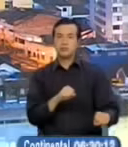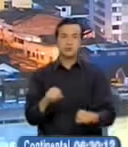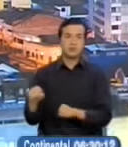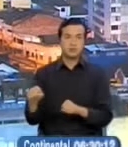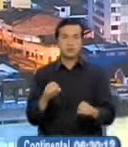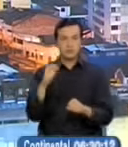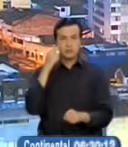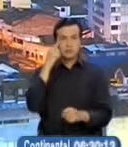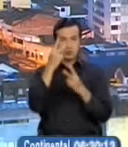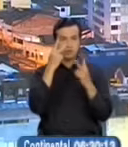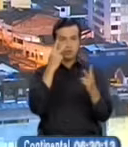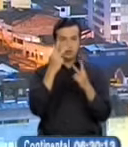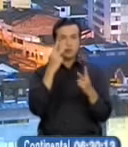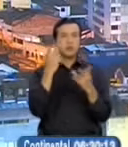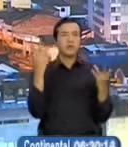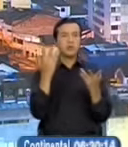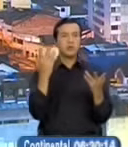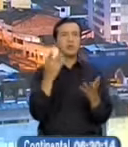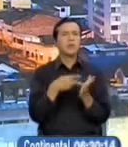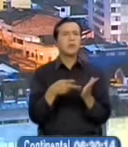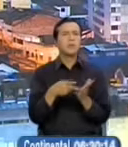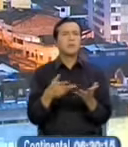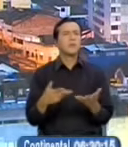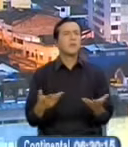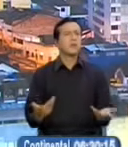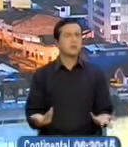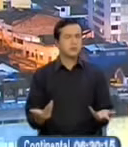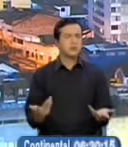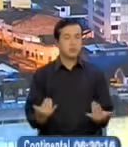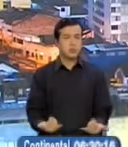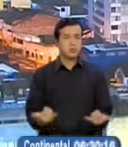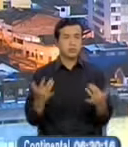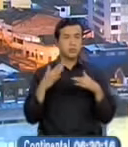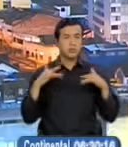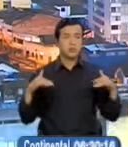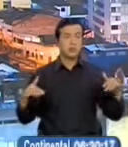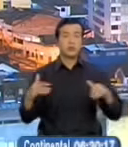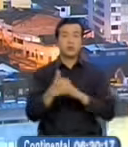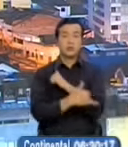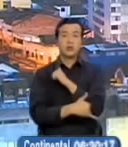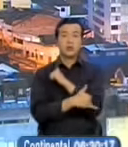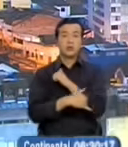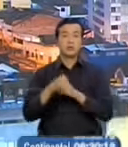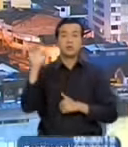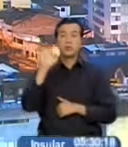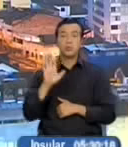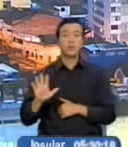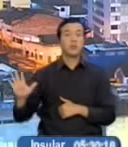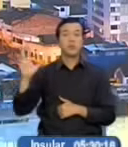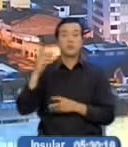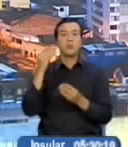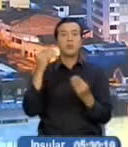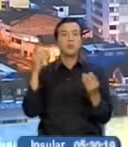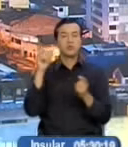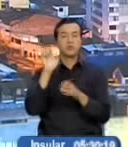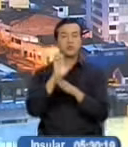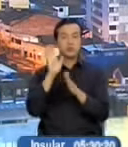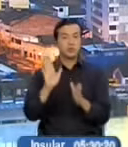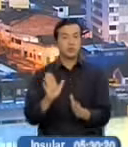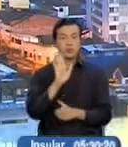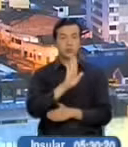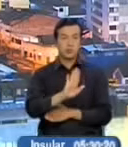cortesía de medios internacionales para que usted conozca lo que está pasando a esta hora, pues en ese país europeo en donde existen varios de nuestros